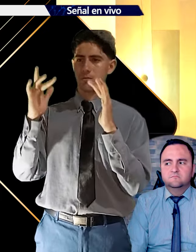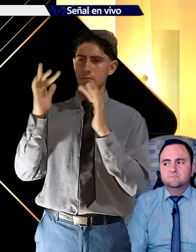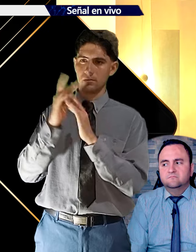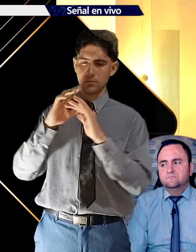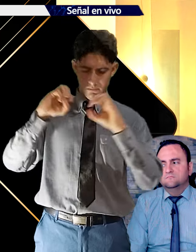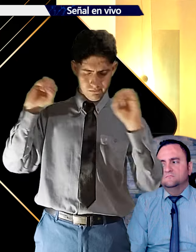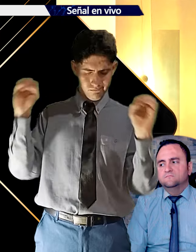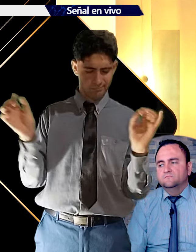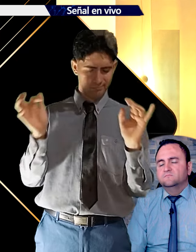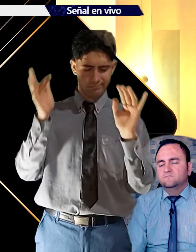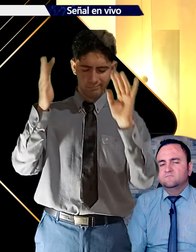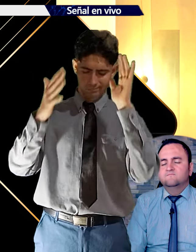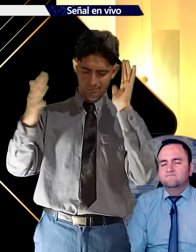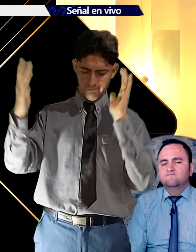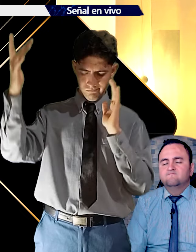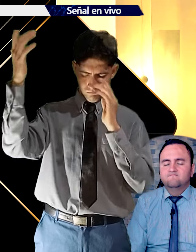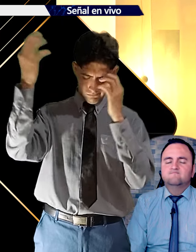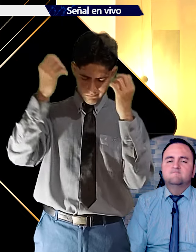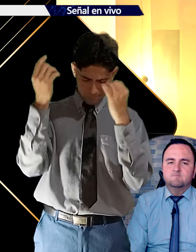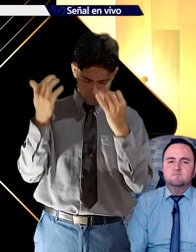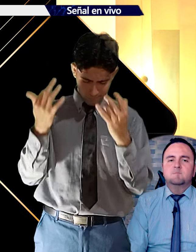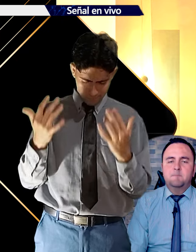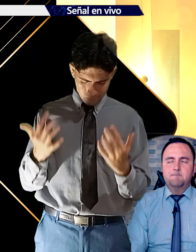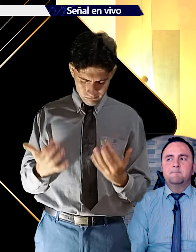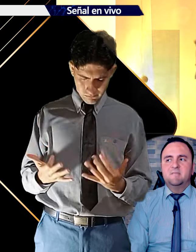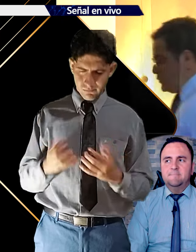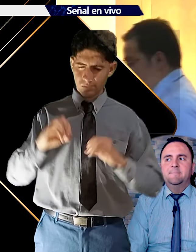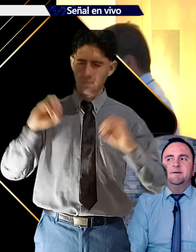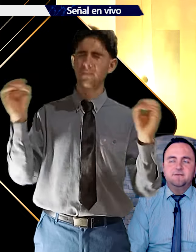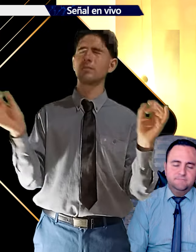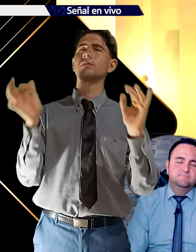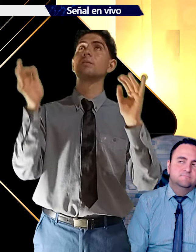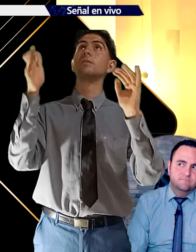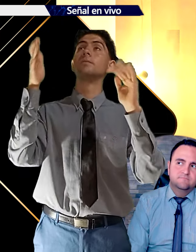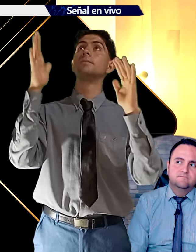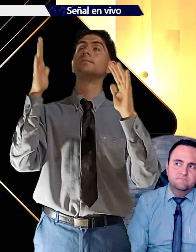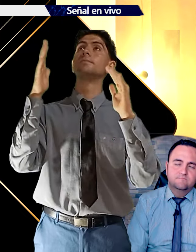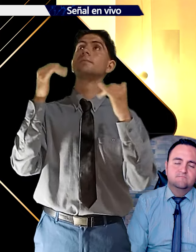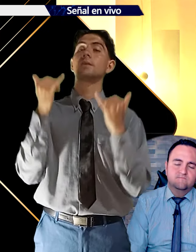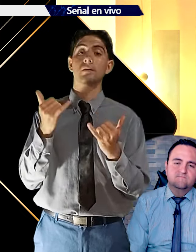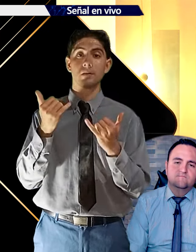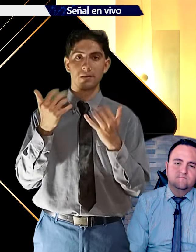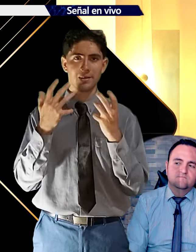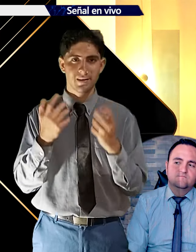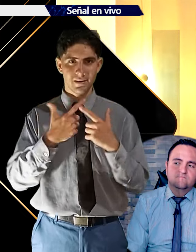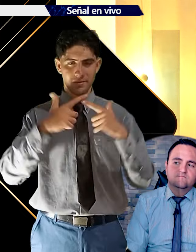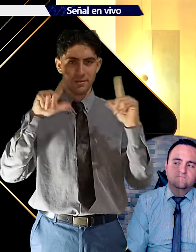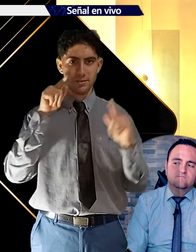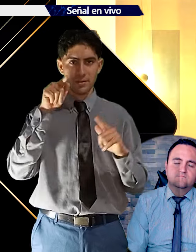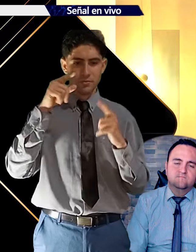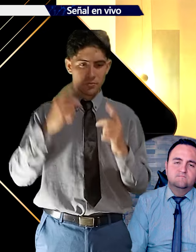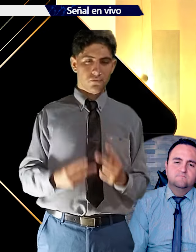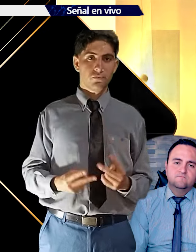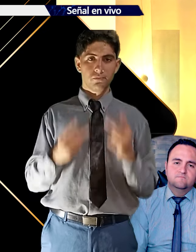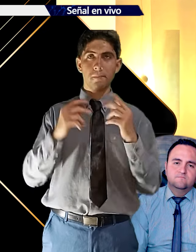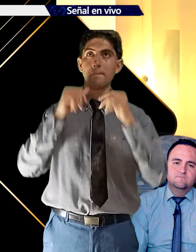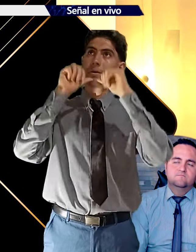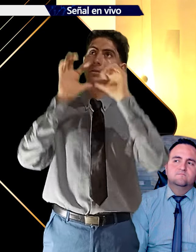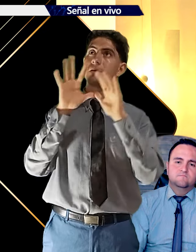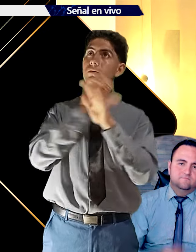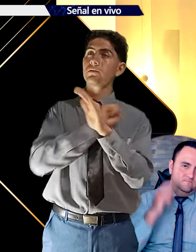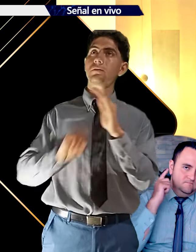más quiere venir a este altar? Aquí está el Señor, unos minutos de oración. Aquí está la presencia del Espíritu Santo. Aquí está el que